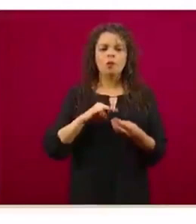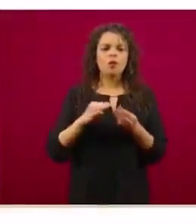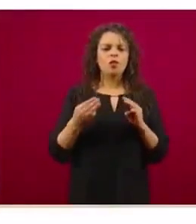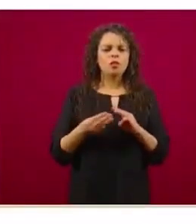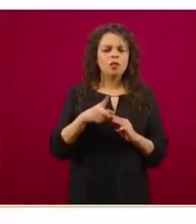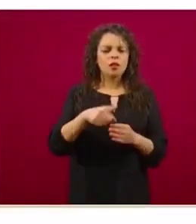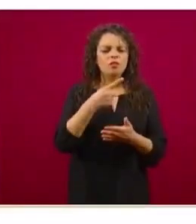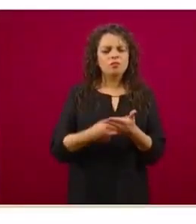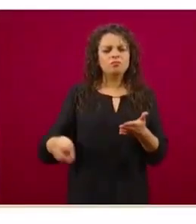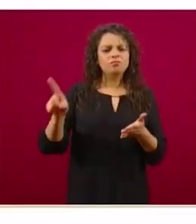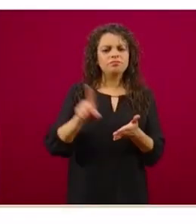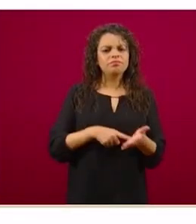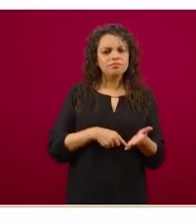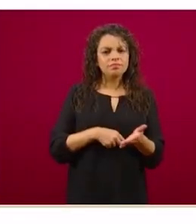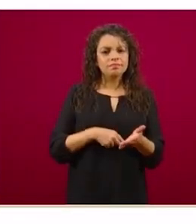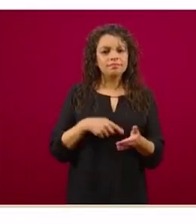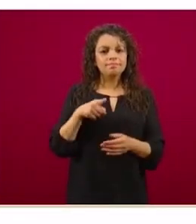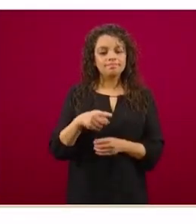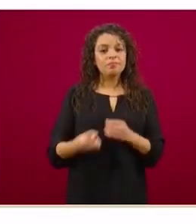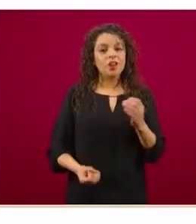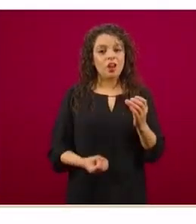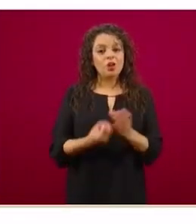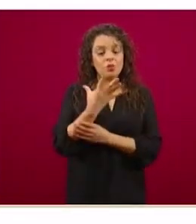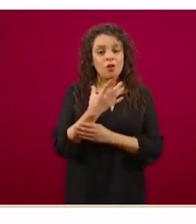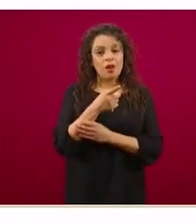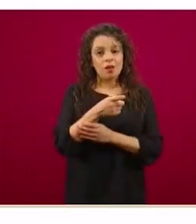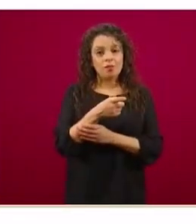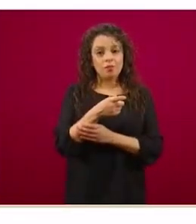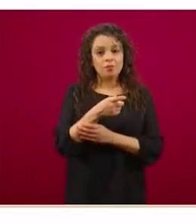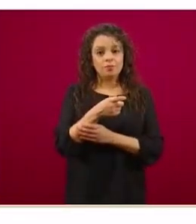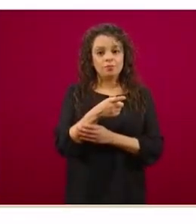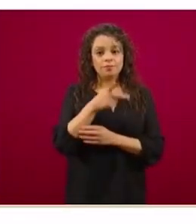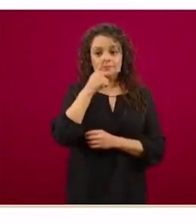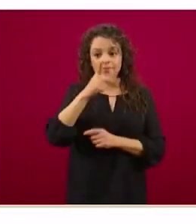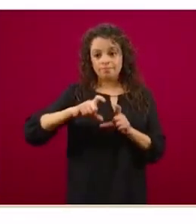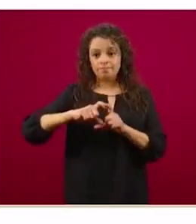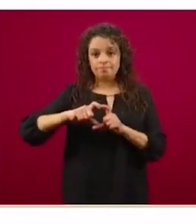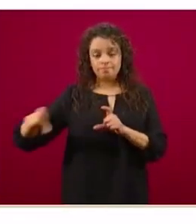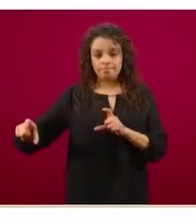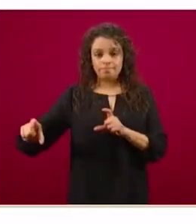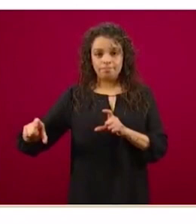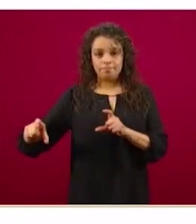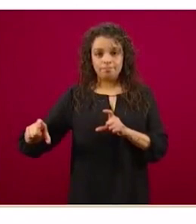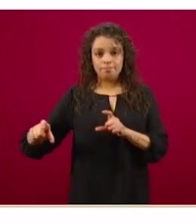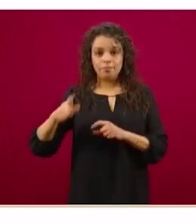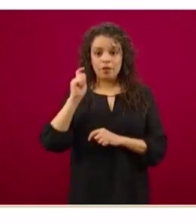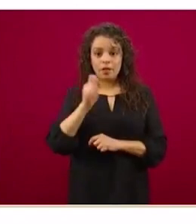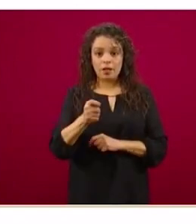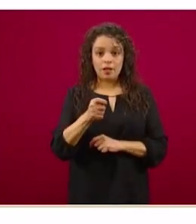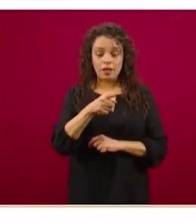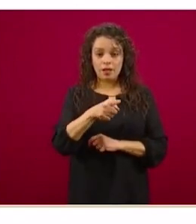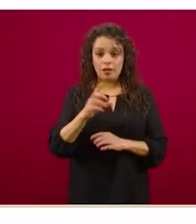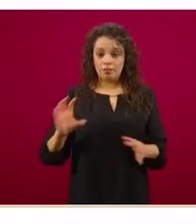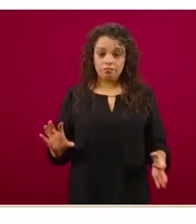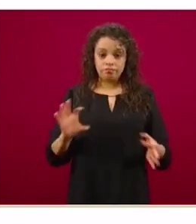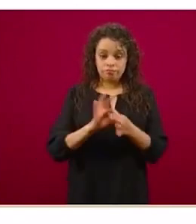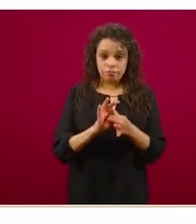rechazos, aquí nos aparece un nuevo concepto, que la cuenta no pertenece al participante receptor. ¿Qué es